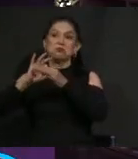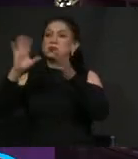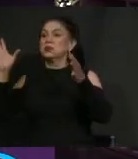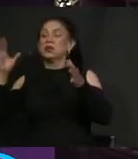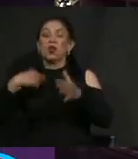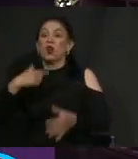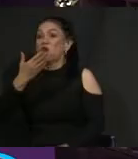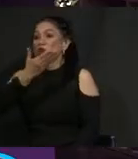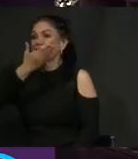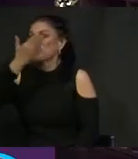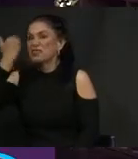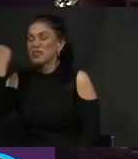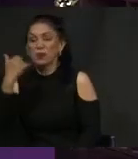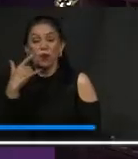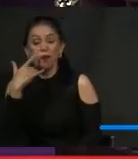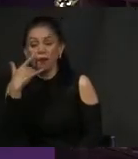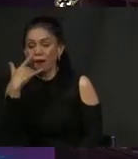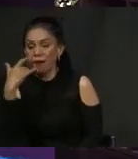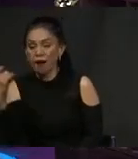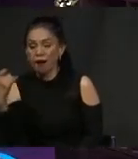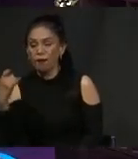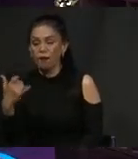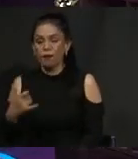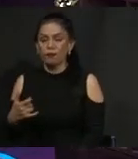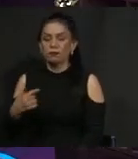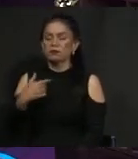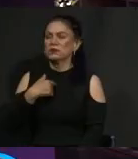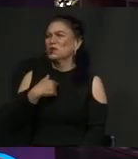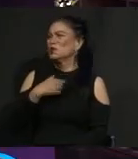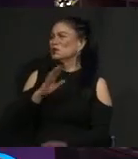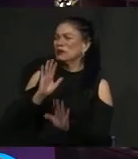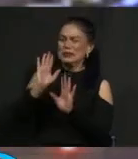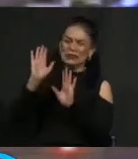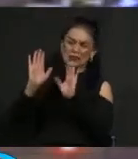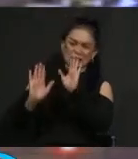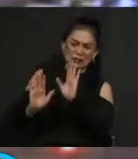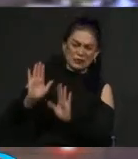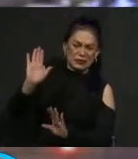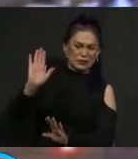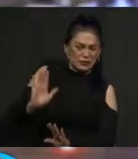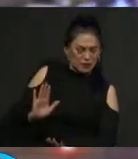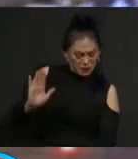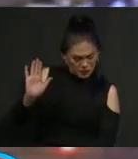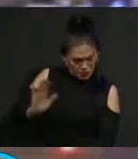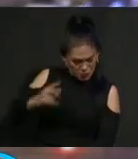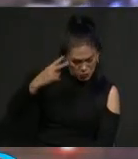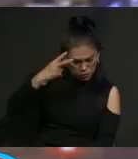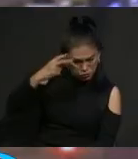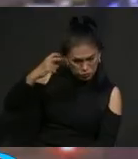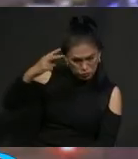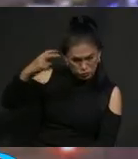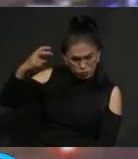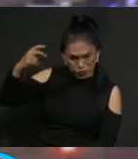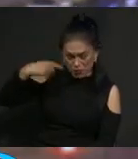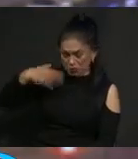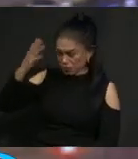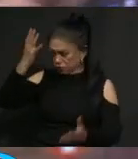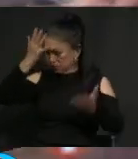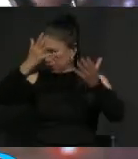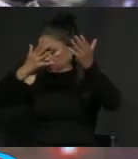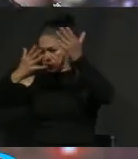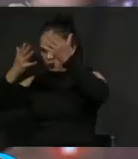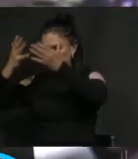y que iba digo no sé si me lo imaginé si lo soñé si se me apareció No sé lo guardo como me ayudó